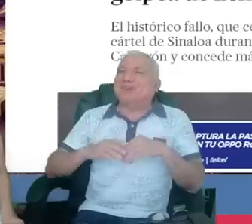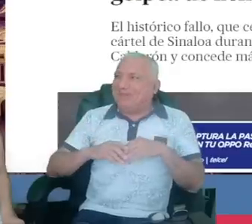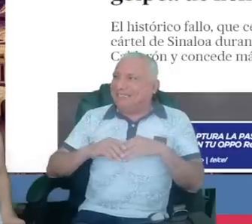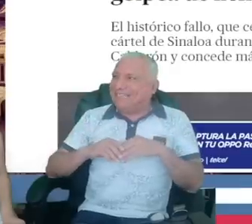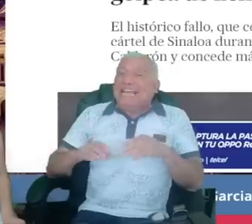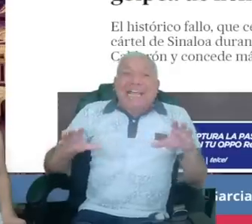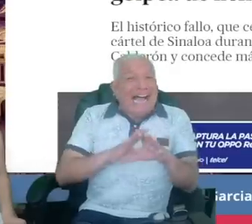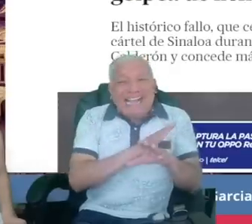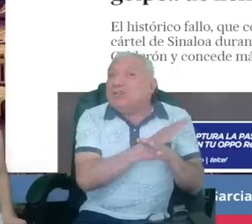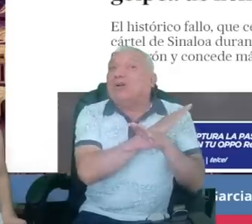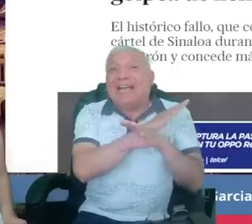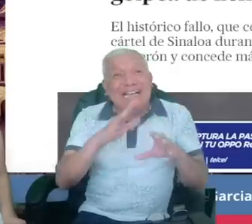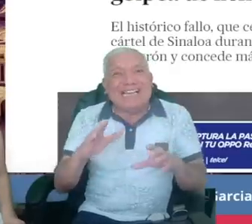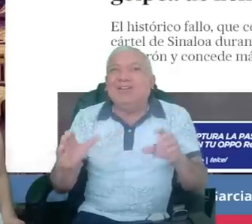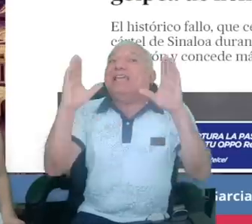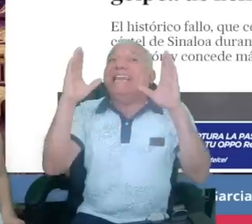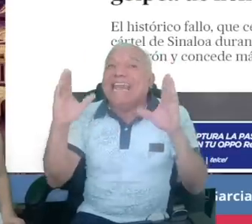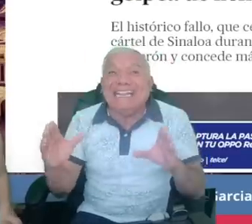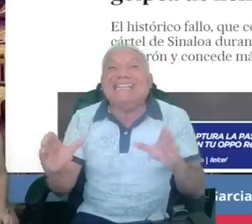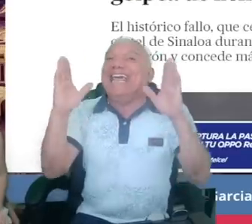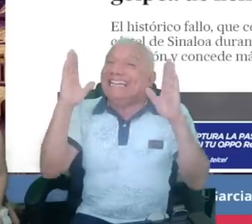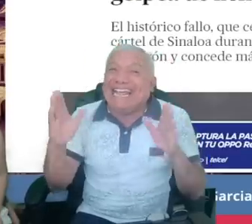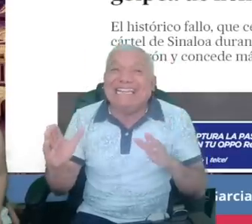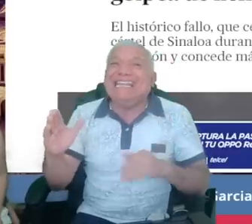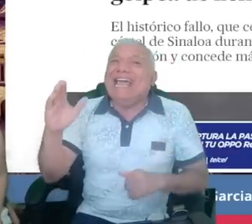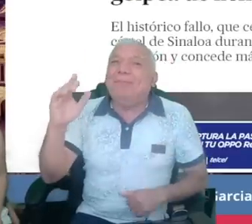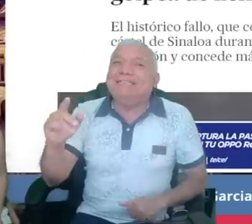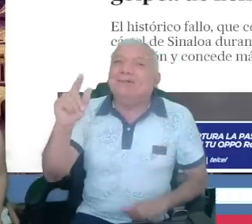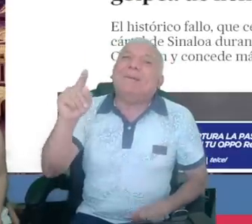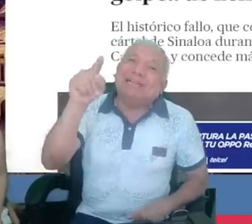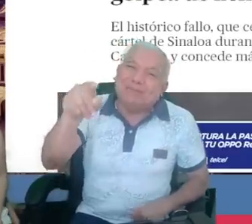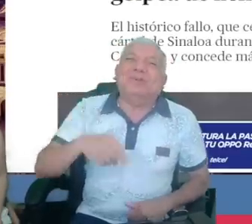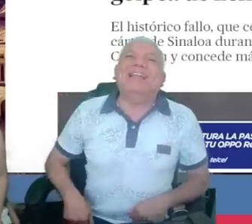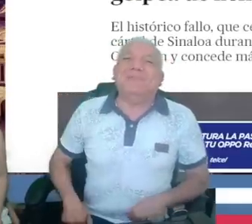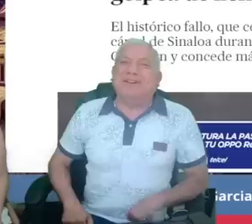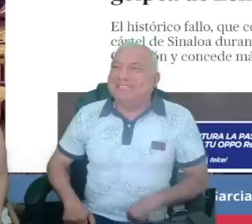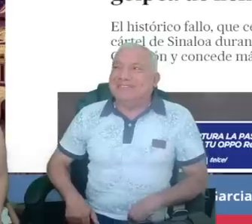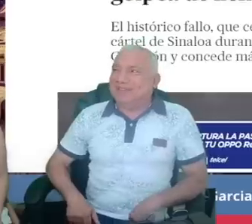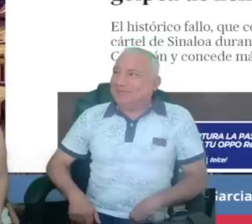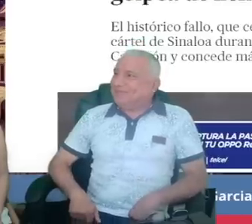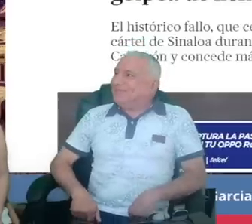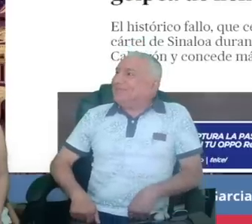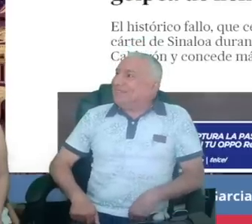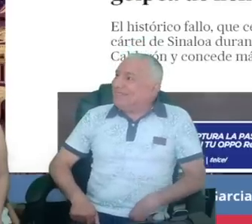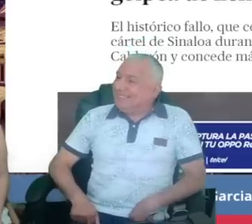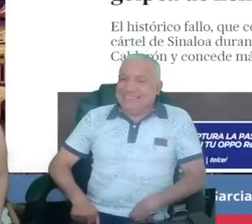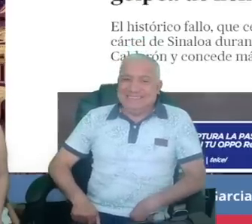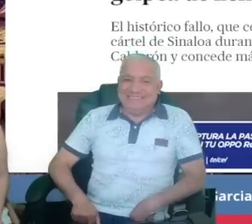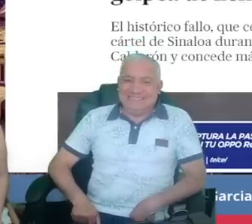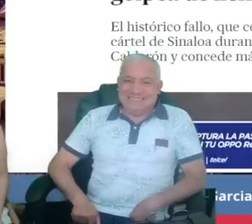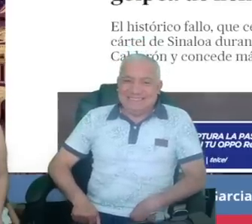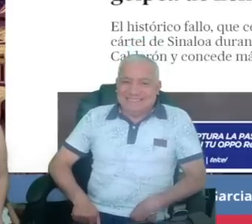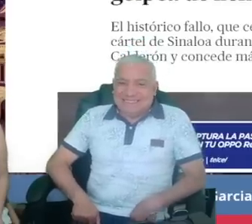sido intocables han hecho lo que han querido y nadie nadie había sido capaz de ponerle la mano encima efectivamente